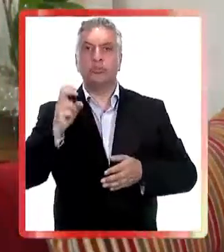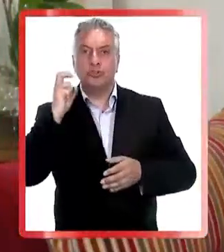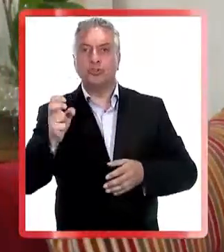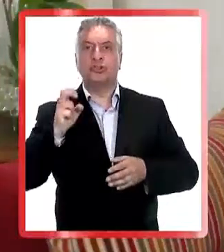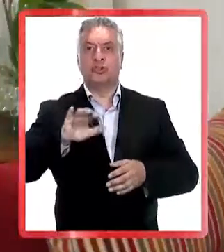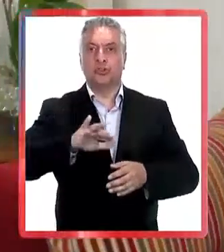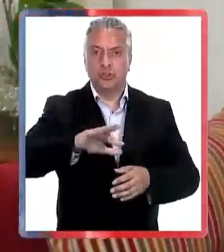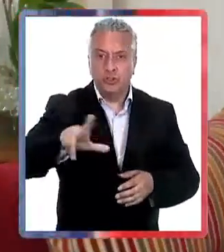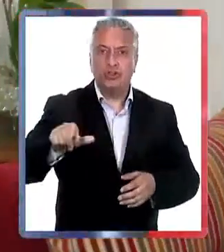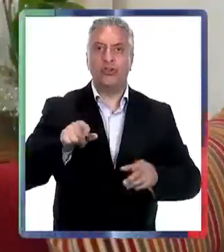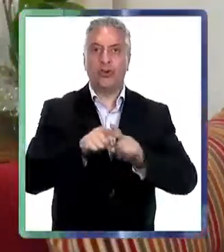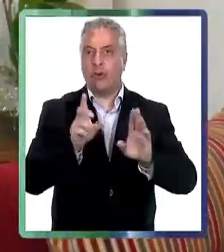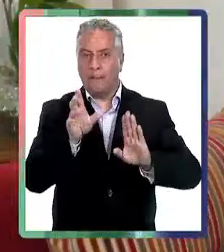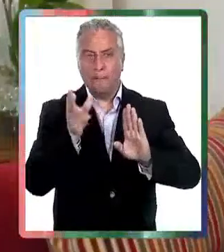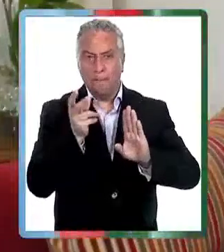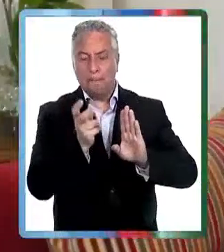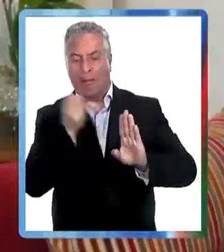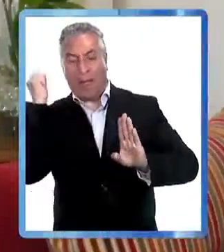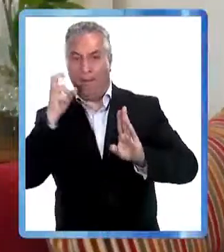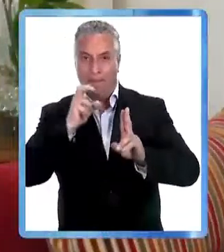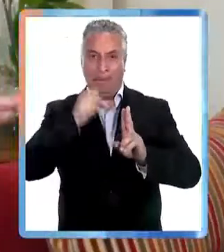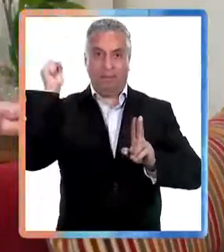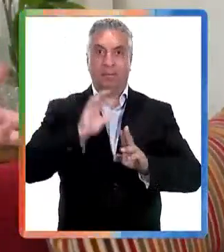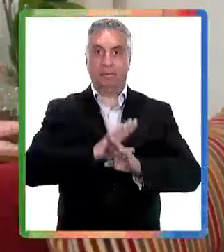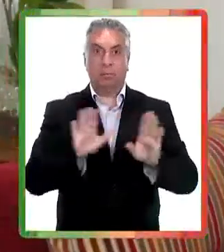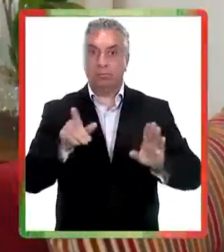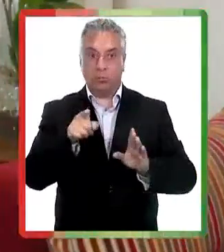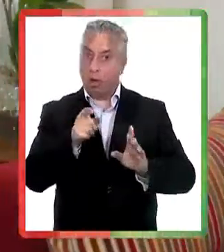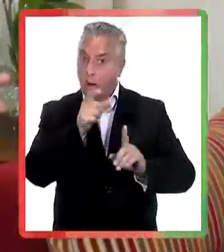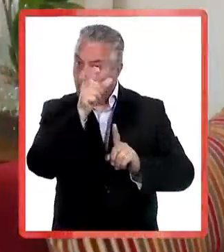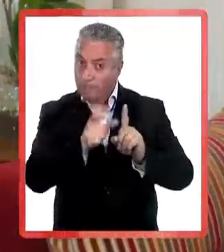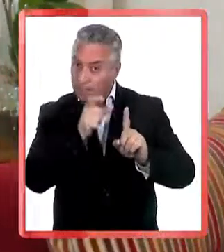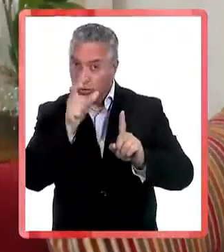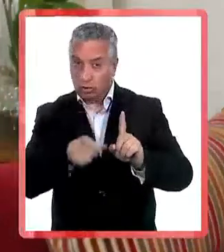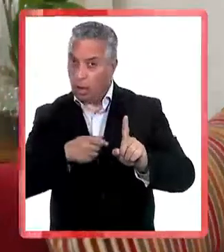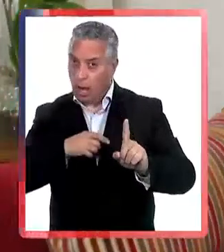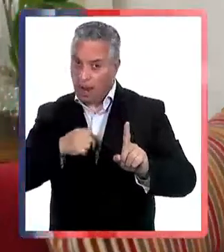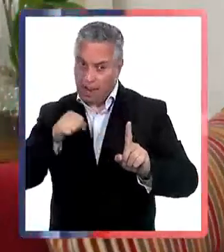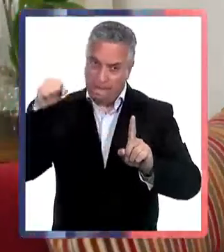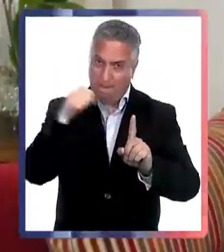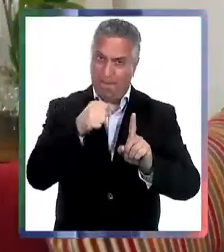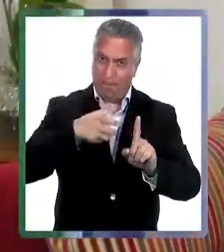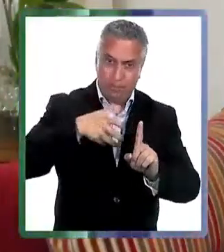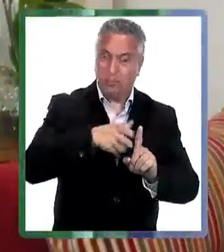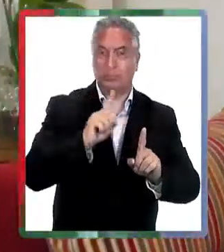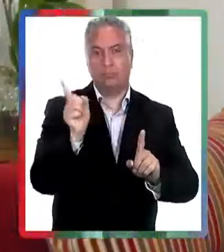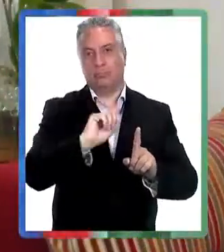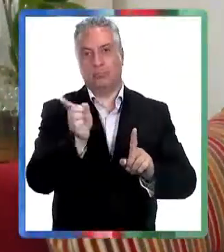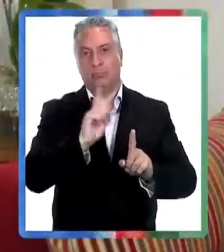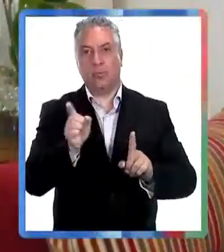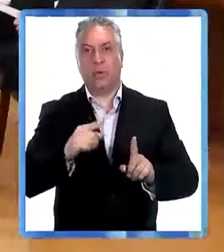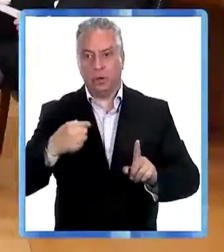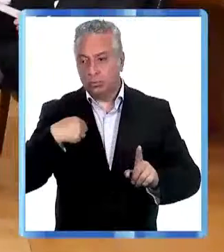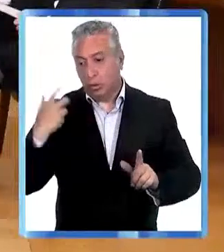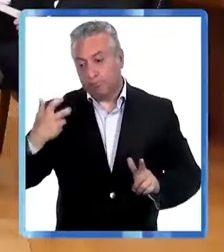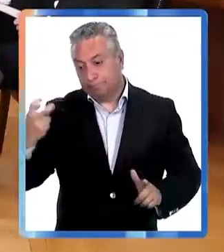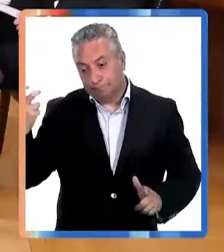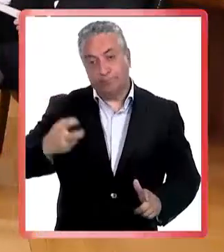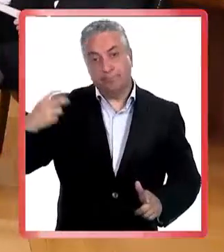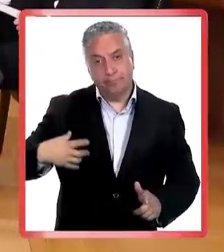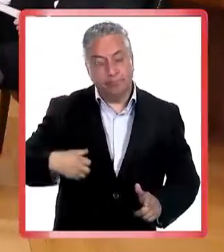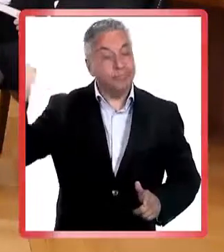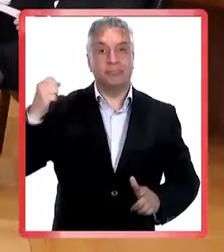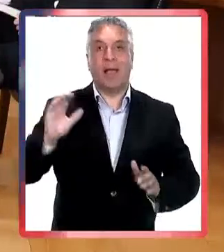el botín, digamos, no claro, pero no iban a agredir a la gente. Nadie decía, me pegaron un